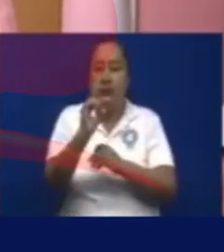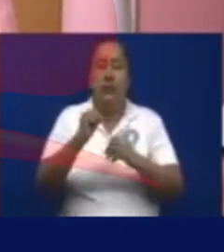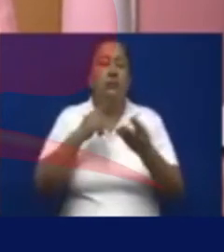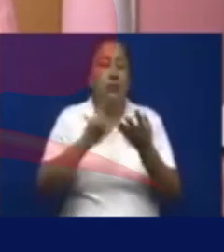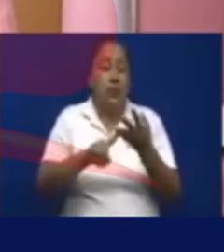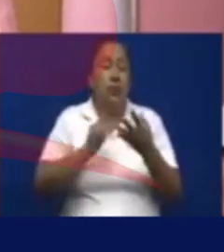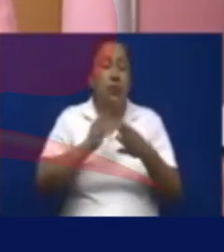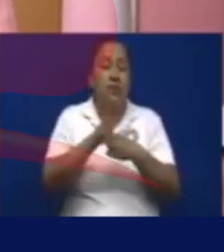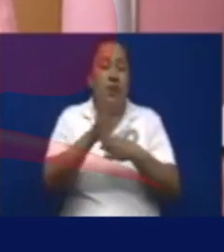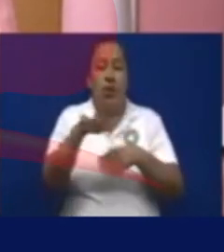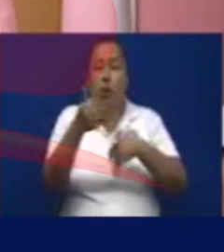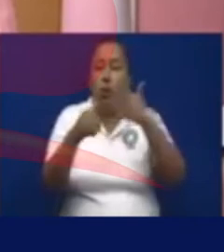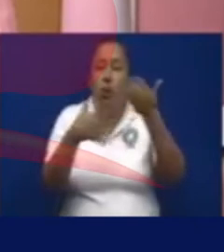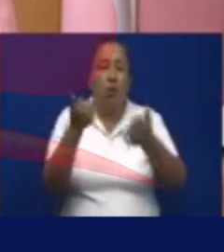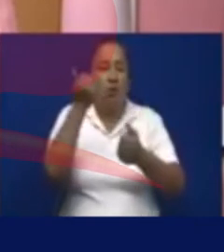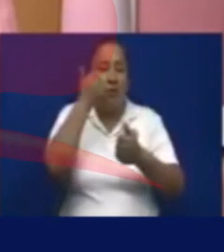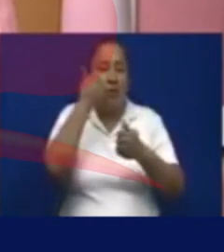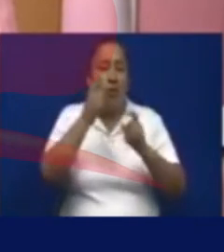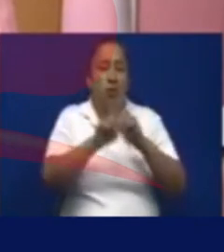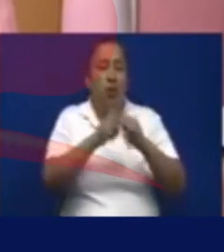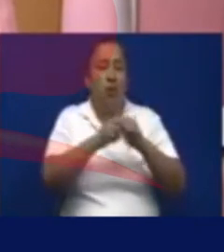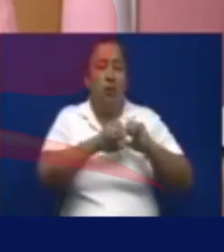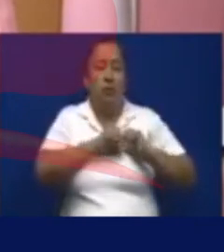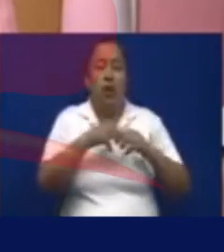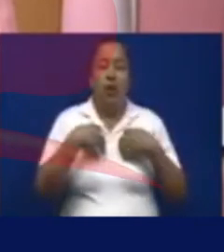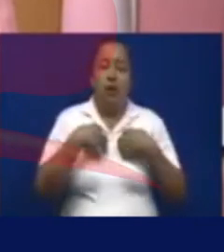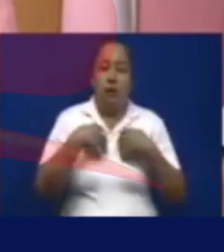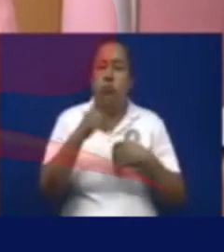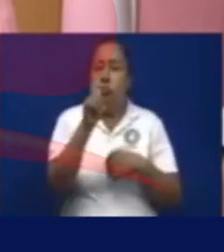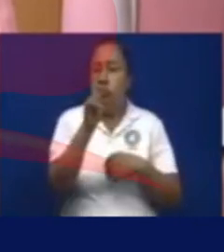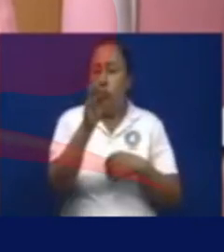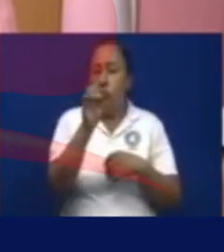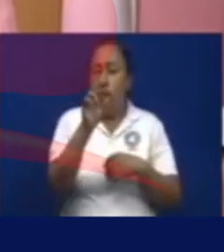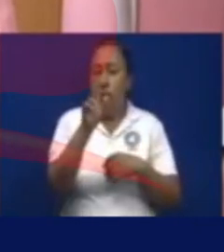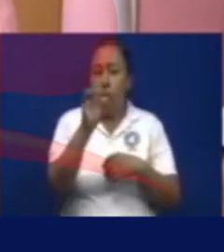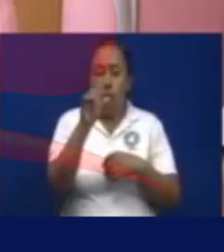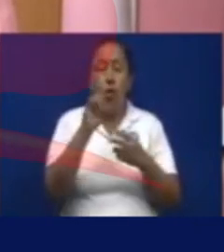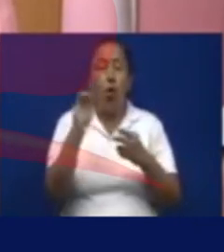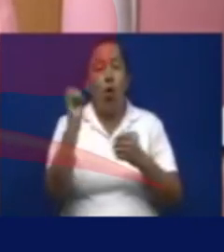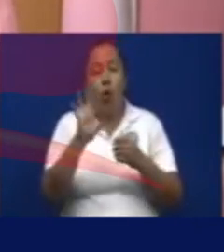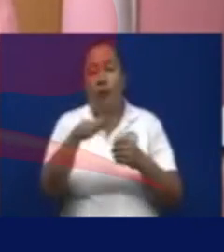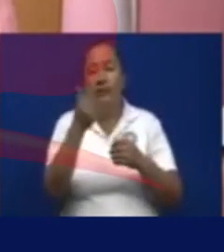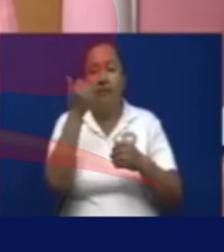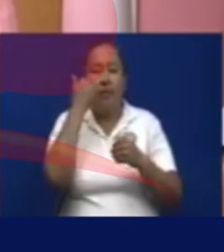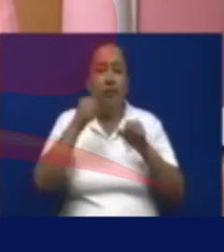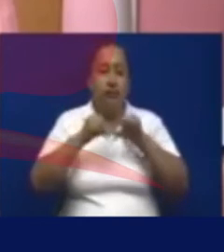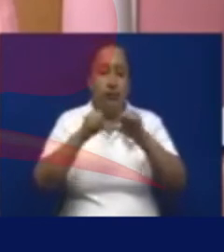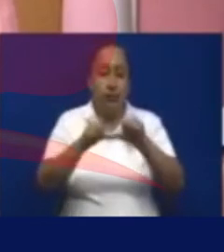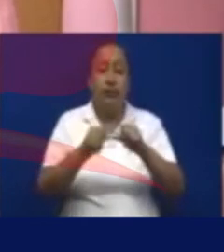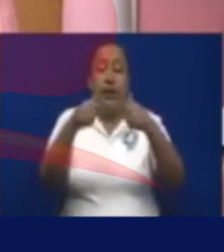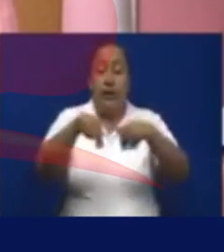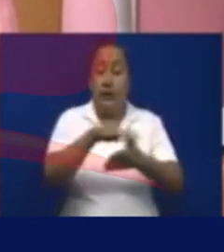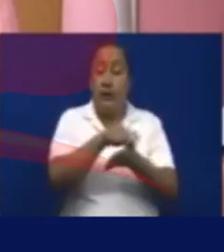antecedentes de accidentes cerebrovasculares, tuberculosis pulmonar y enfermedades pulmonares crónicas. En la presente semana